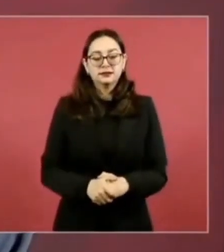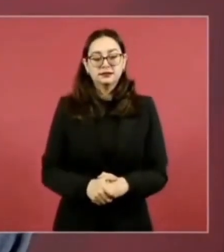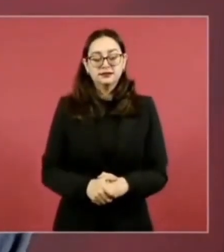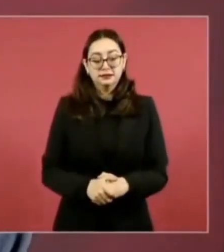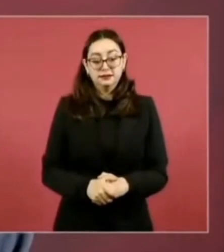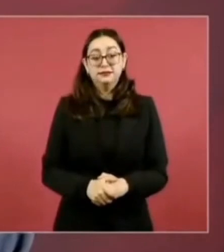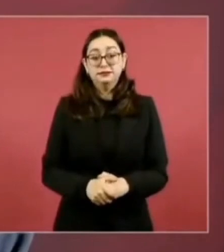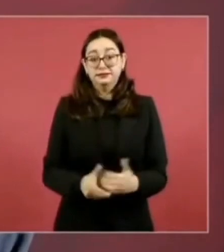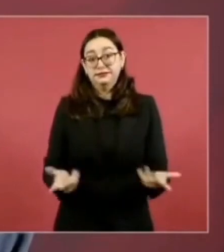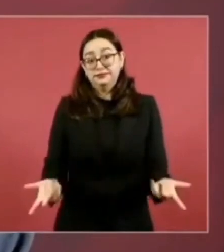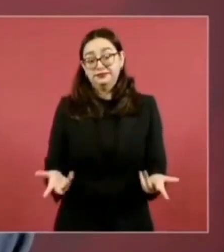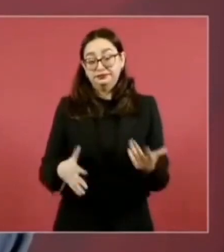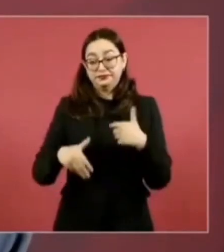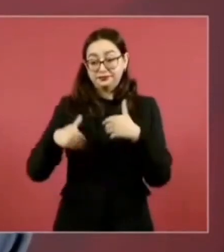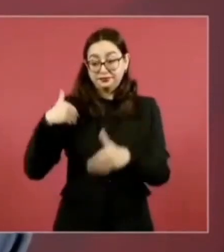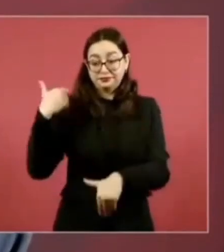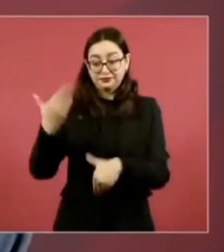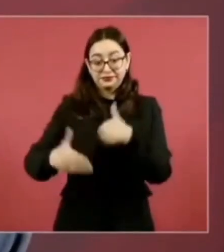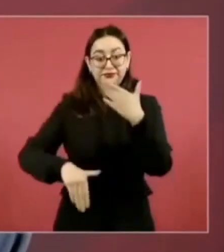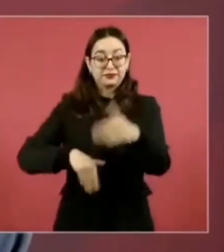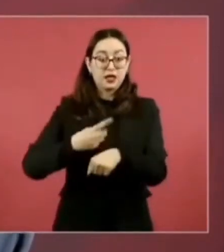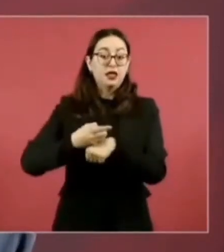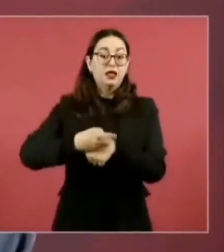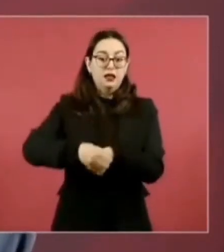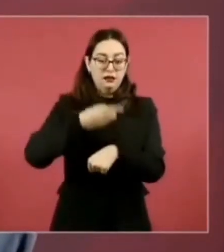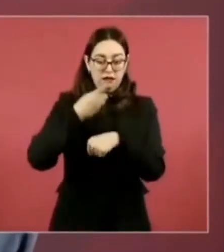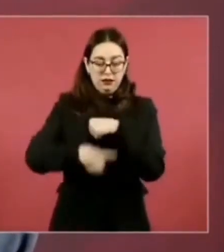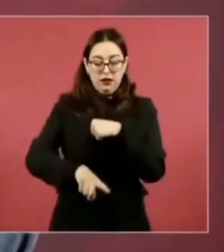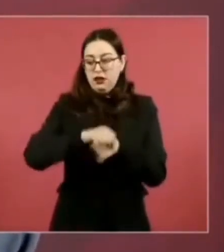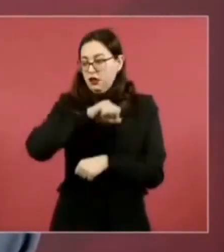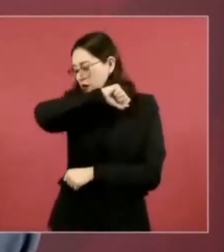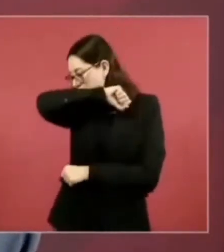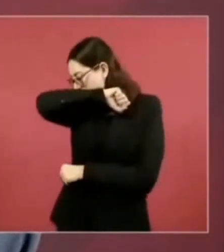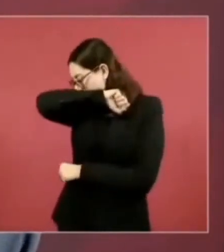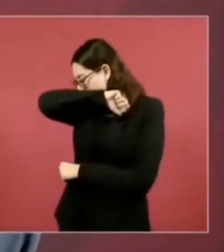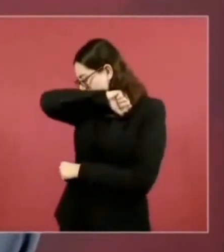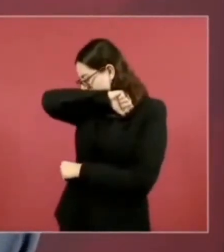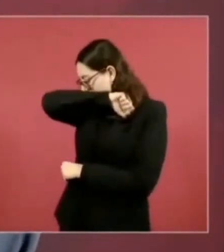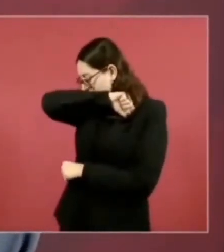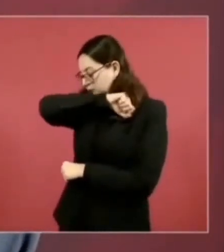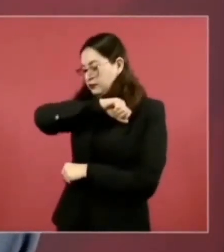Y eso no lleva a nada bueno.